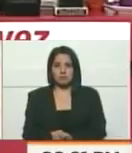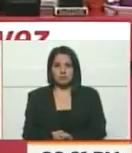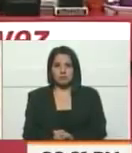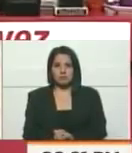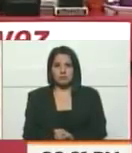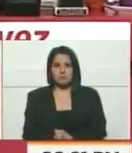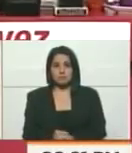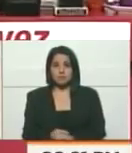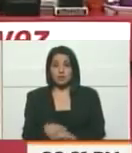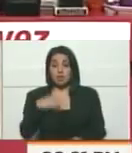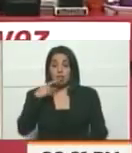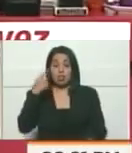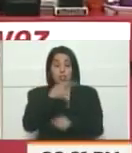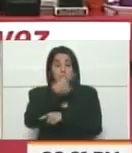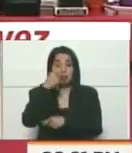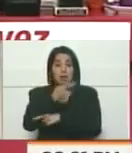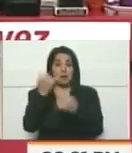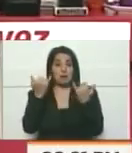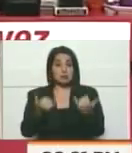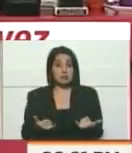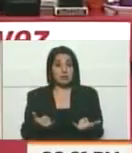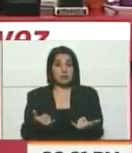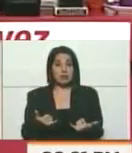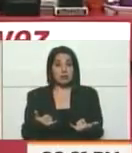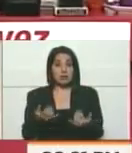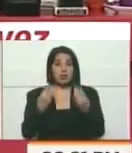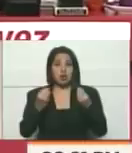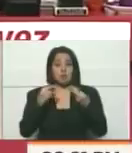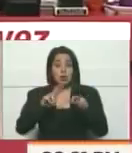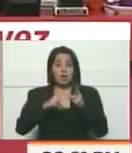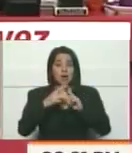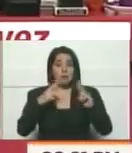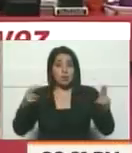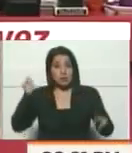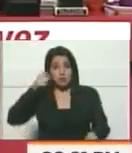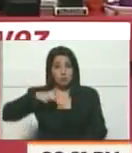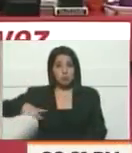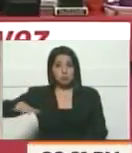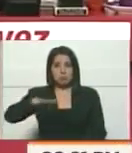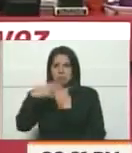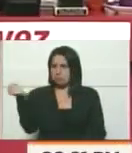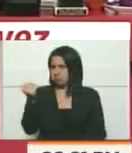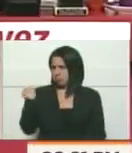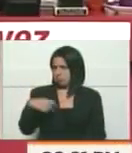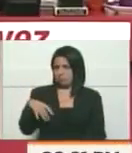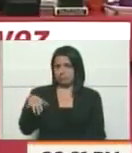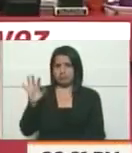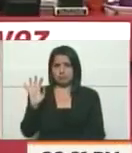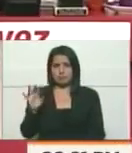Se declara la inmediata activación de la resistencia pacífica del pueblo venezolano. Nadie les ha parado hasta ahora.